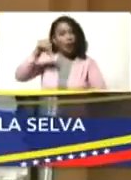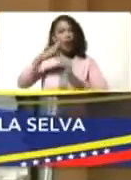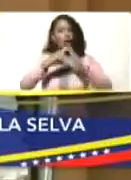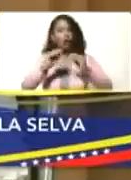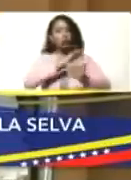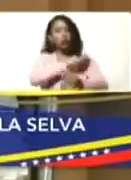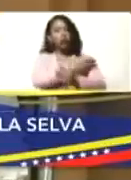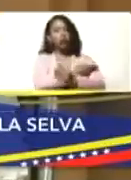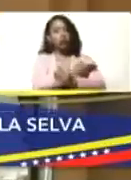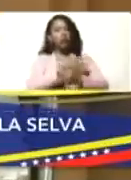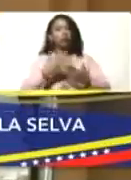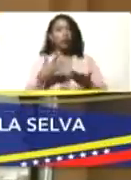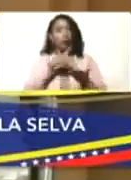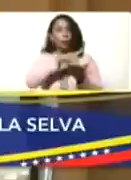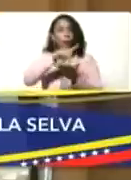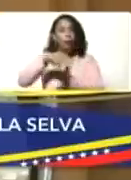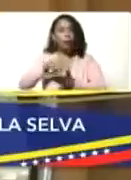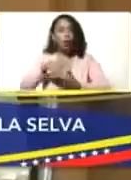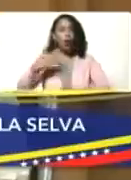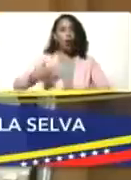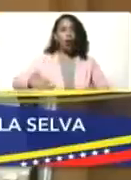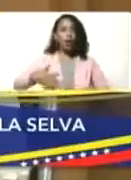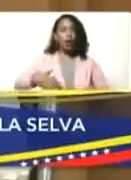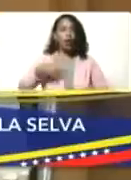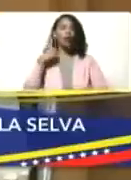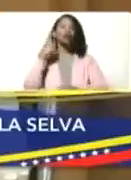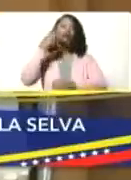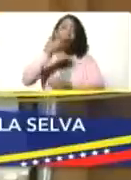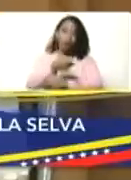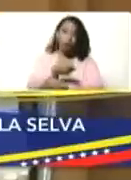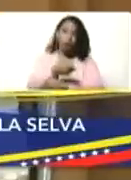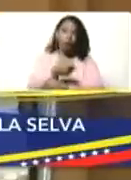poderes, con todos sus derechos y deberes.